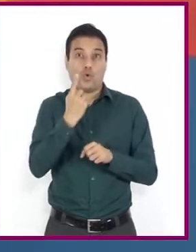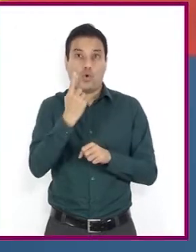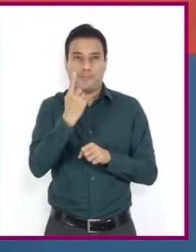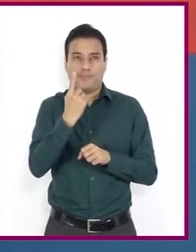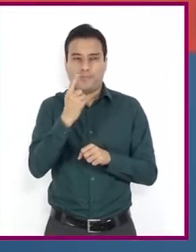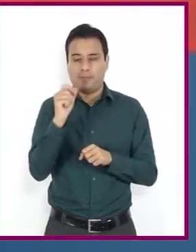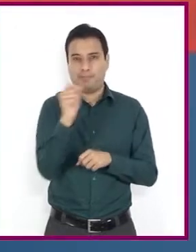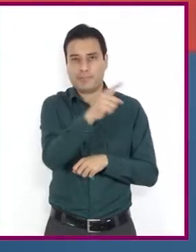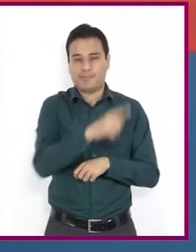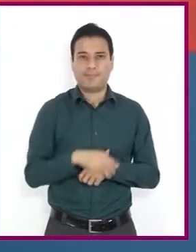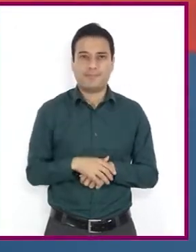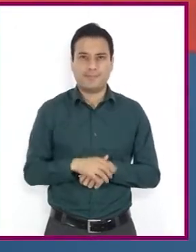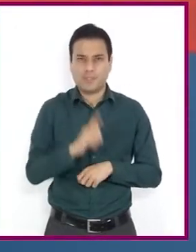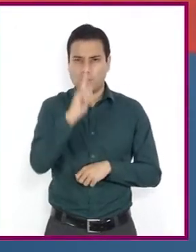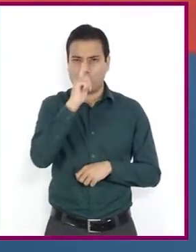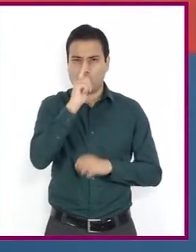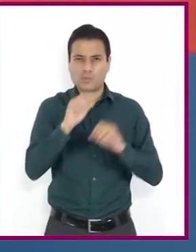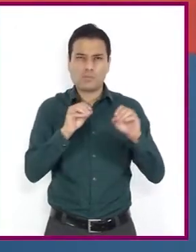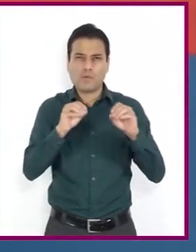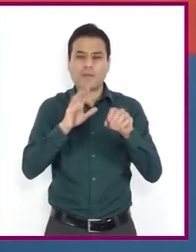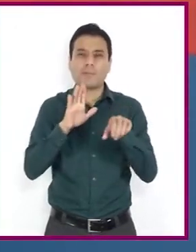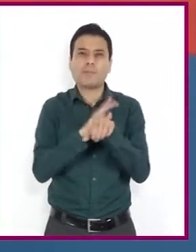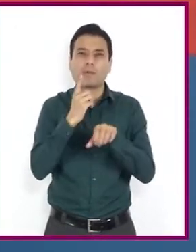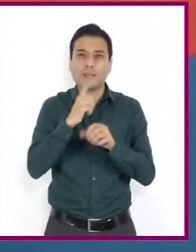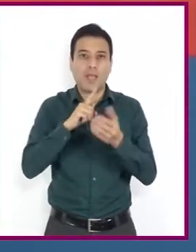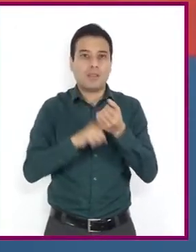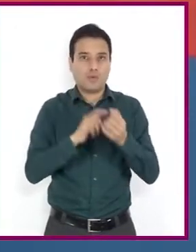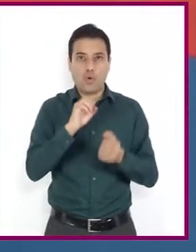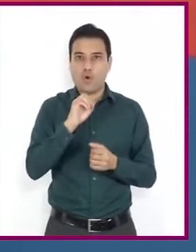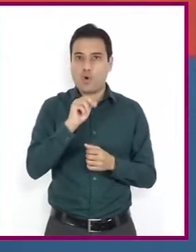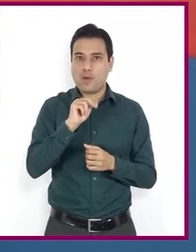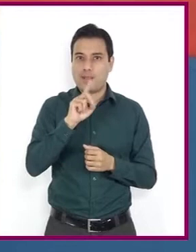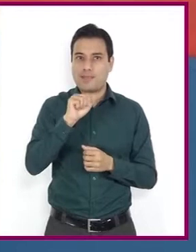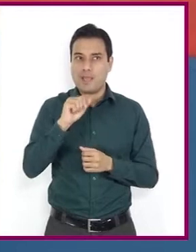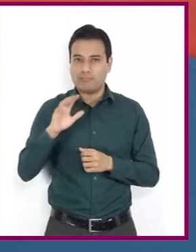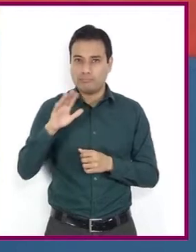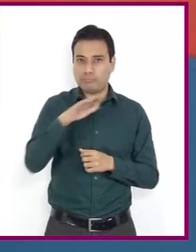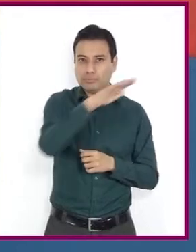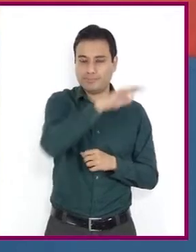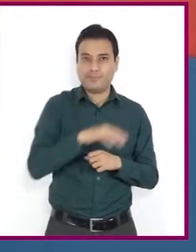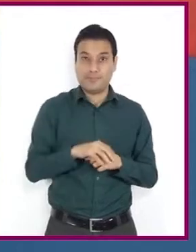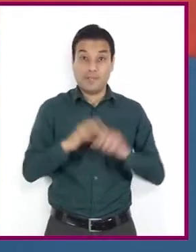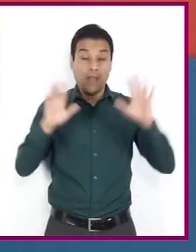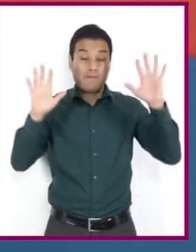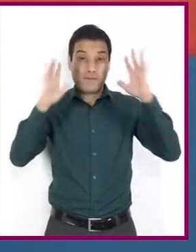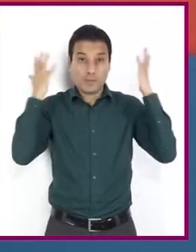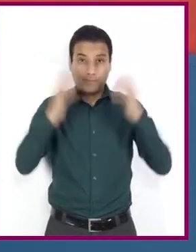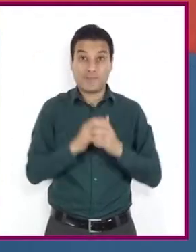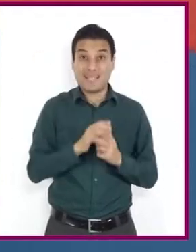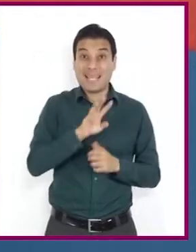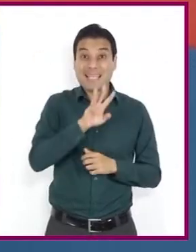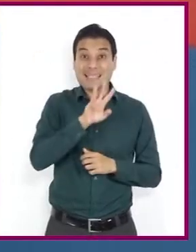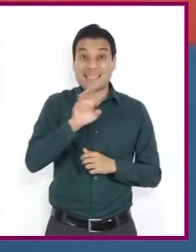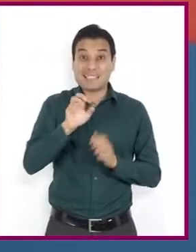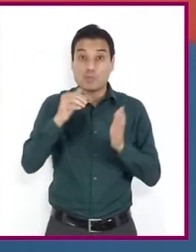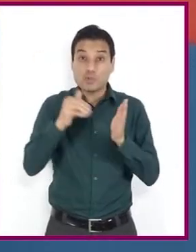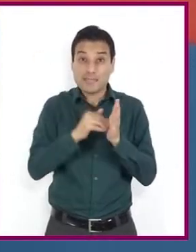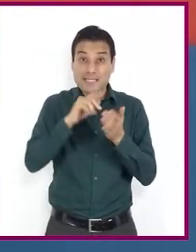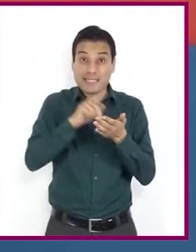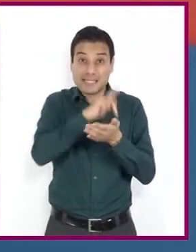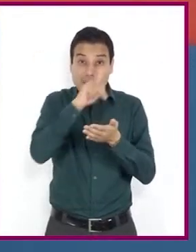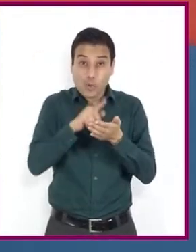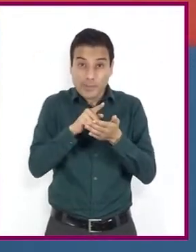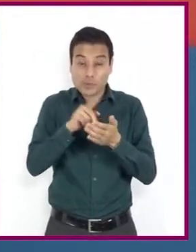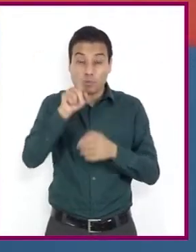La luz se mueve debido a que es una onda electromagnética, cuya velocidad es de casi 300,000 kilómetros